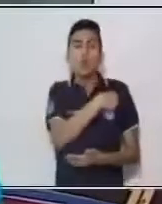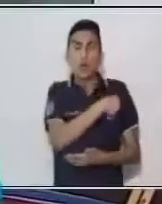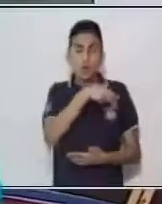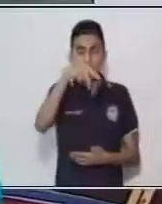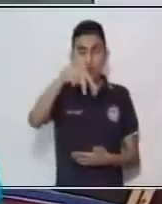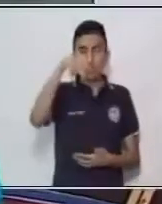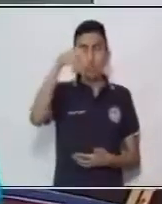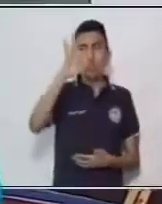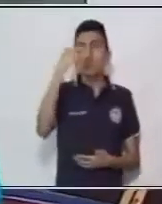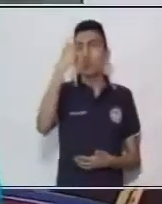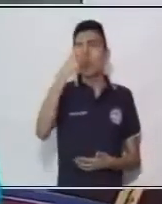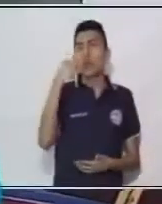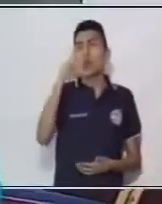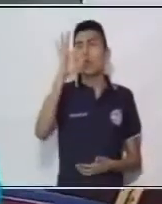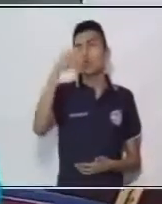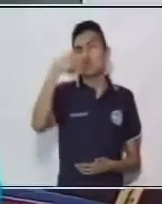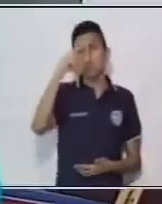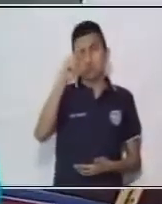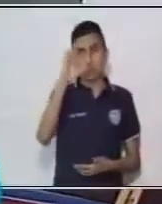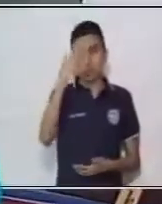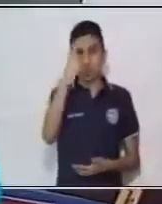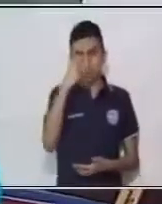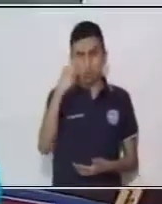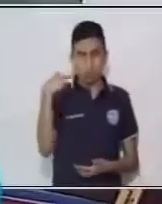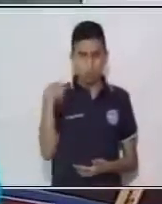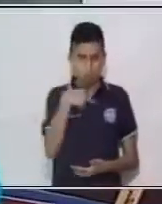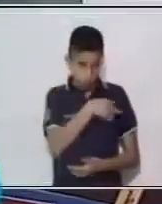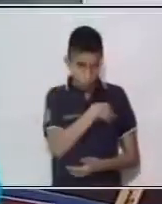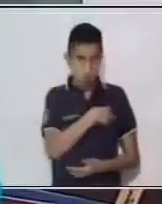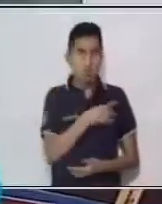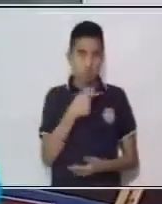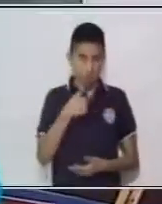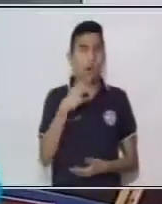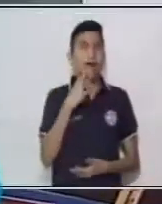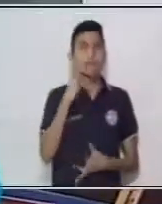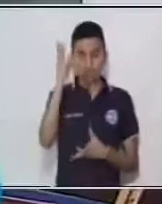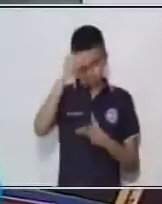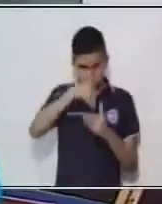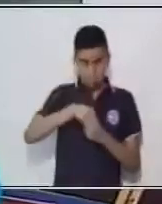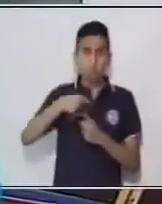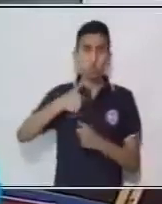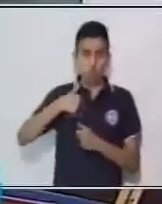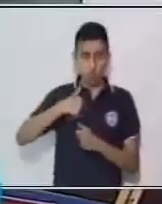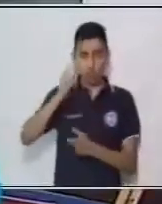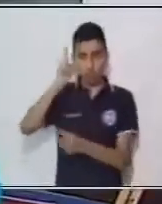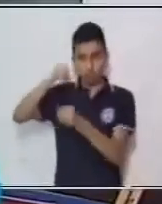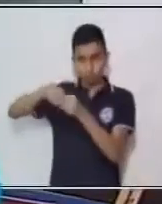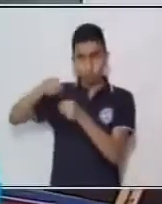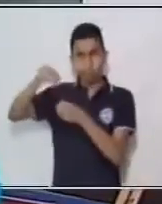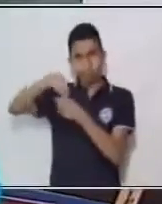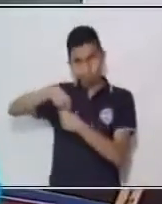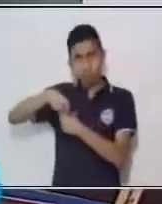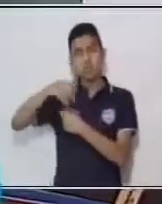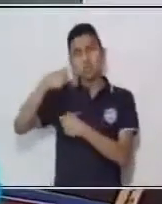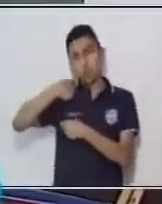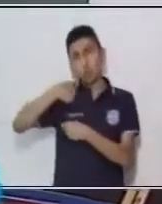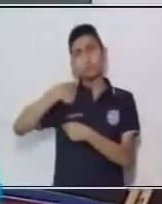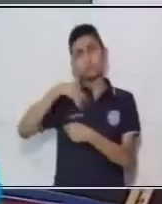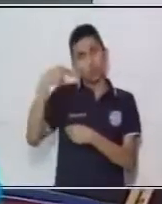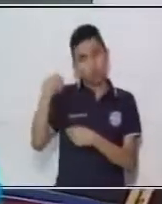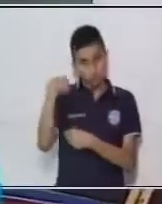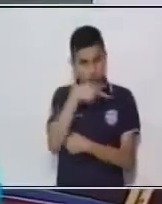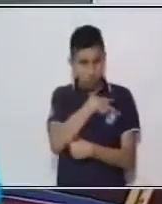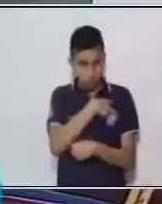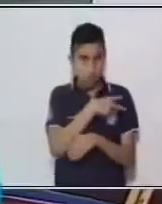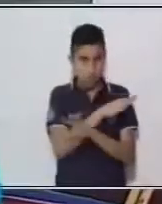Recuérdate que la primera persona se incluye a mí que estoy hablando, es decir, yo, nosotros. Luego la